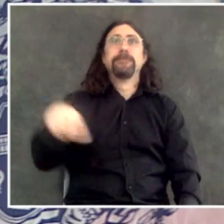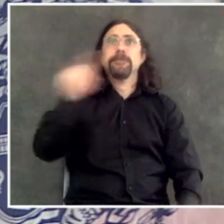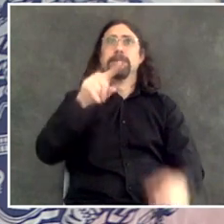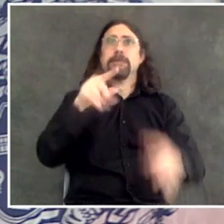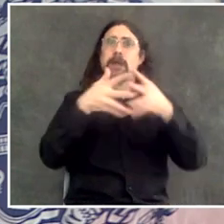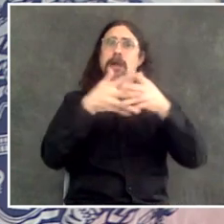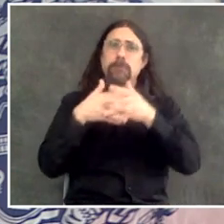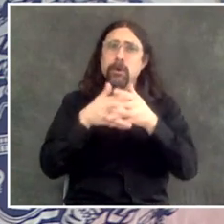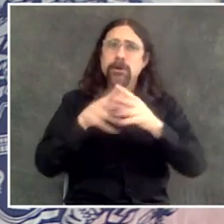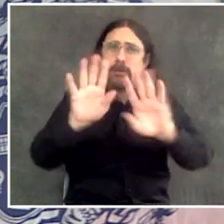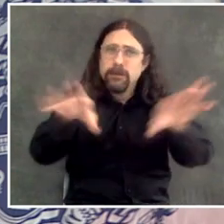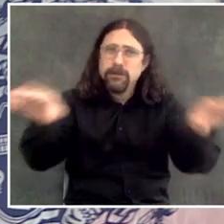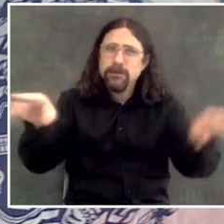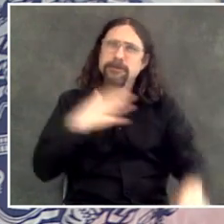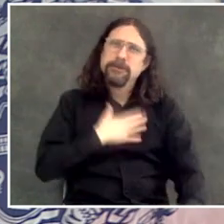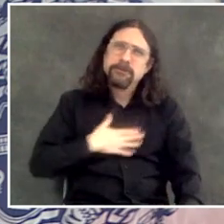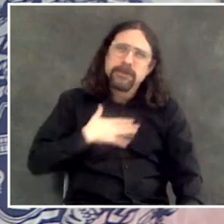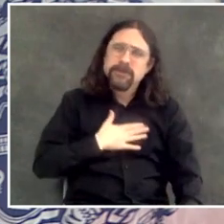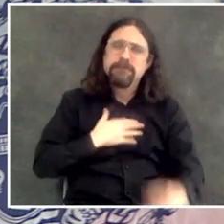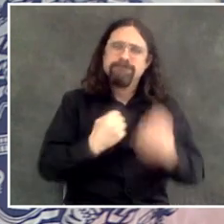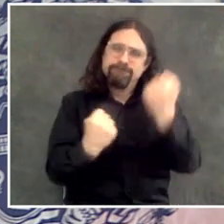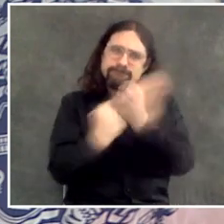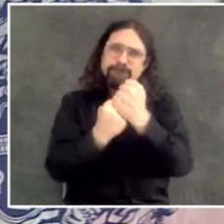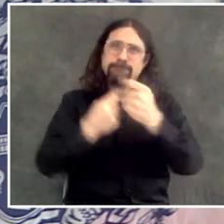Few words in Spanish.